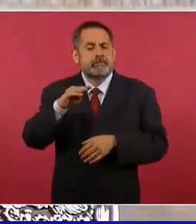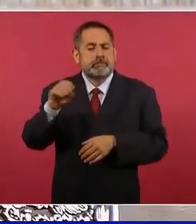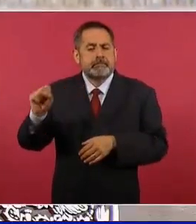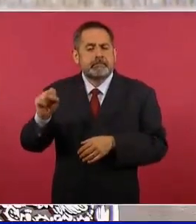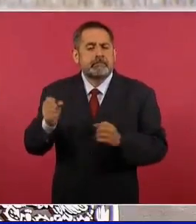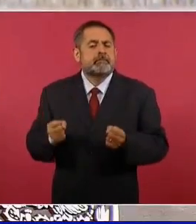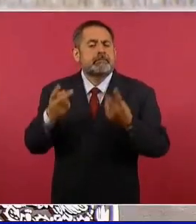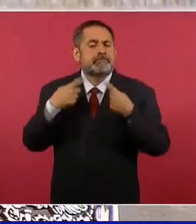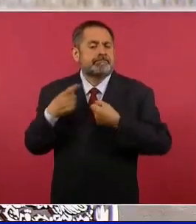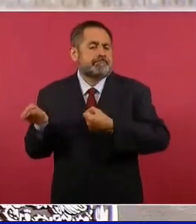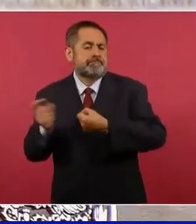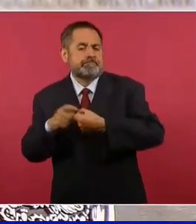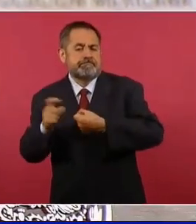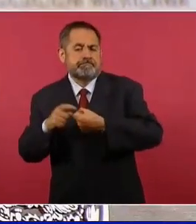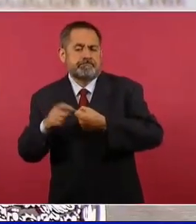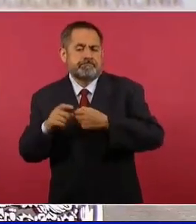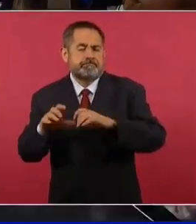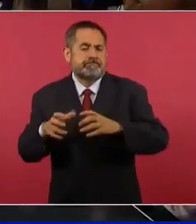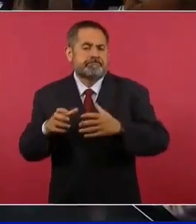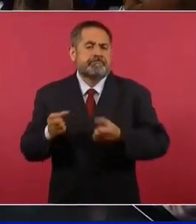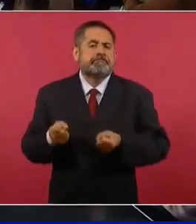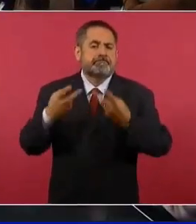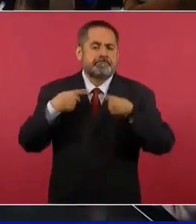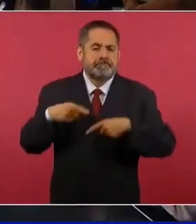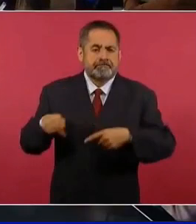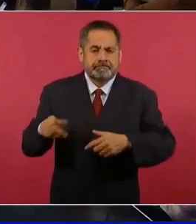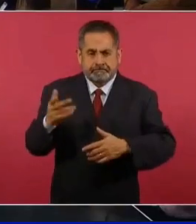empleo. Aquí está Zoé.